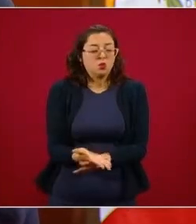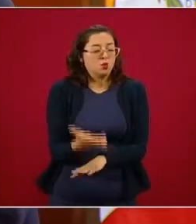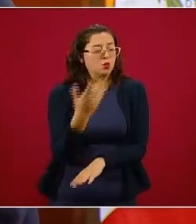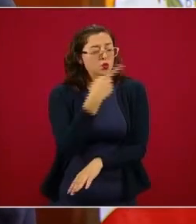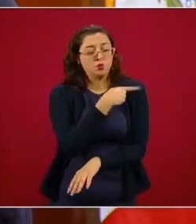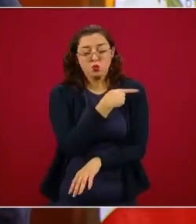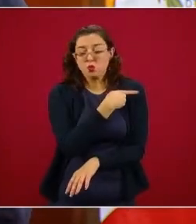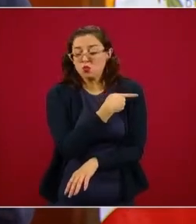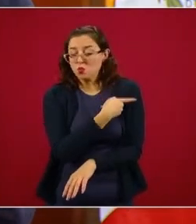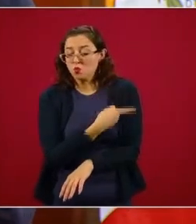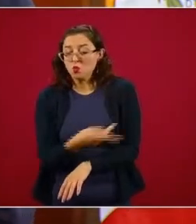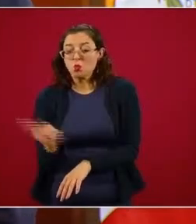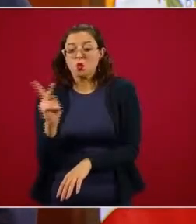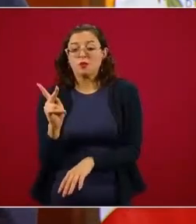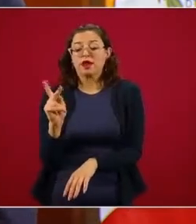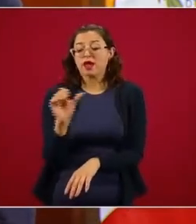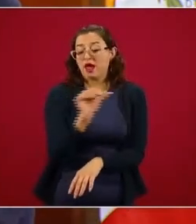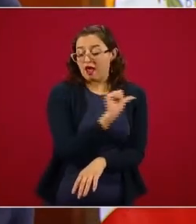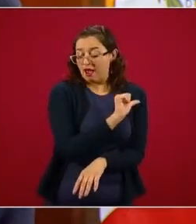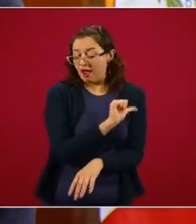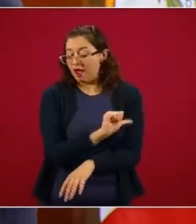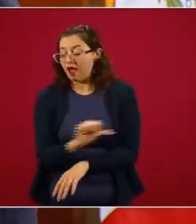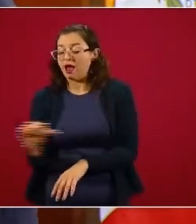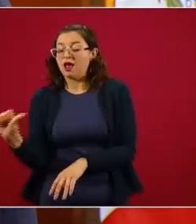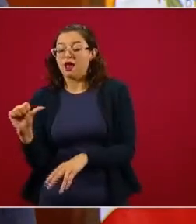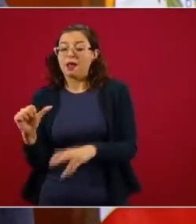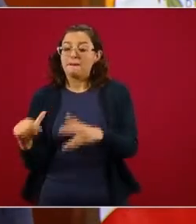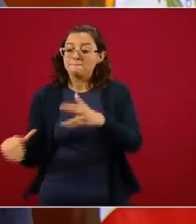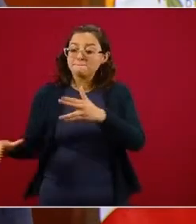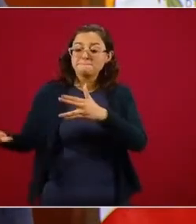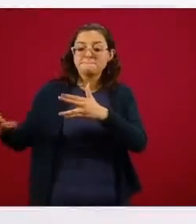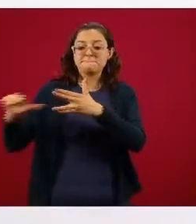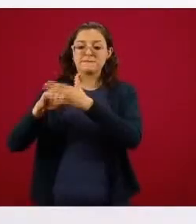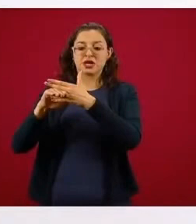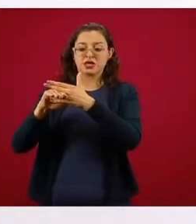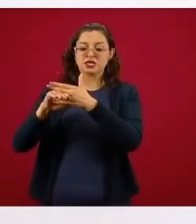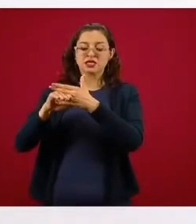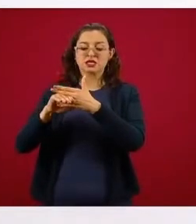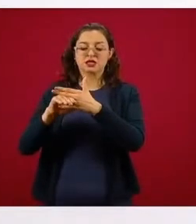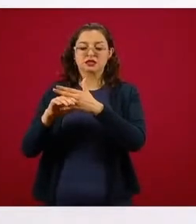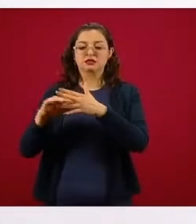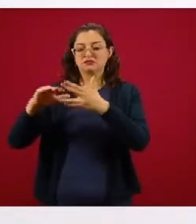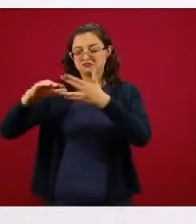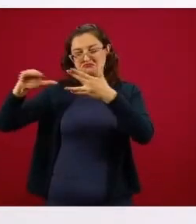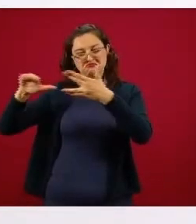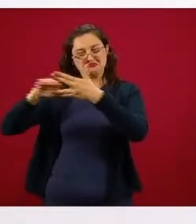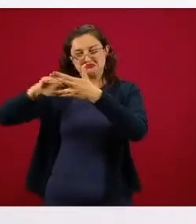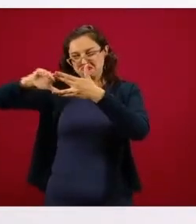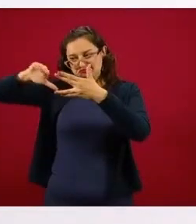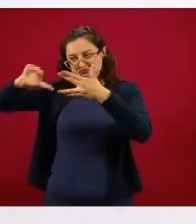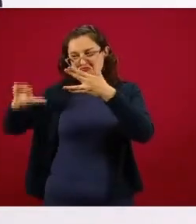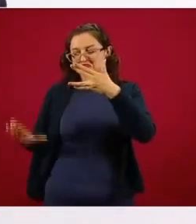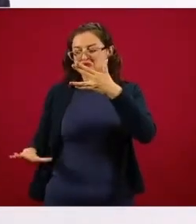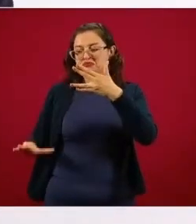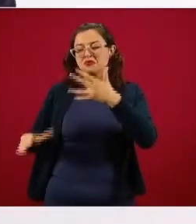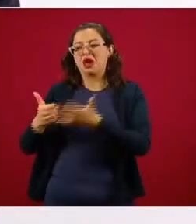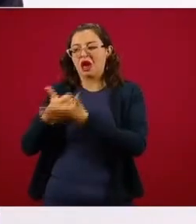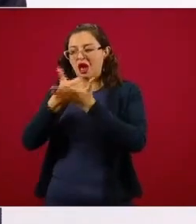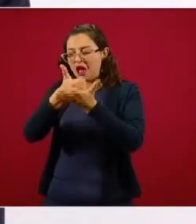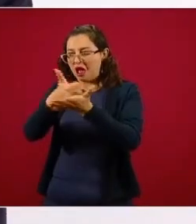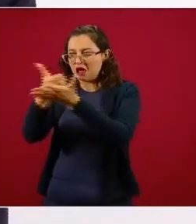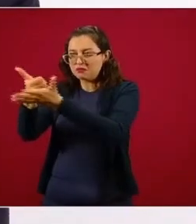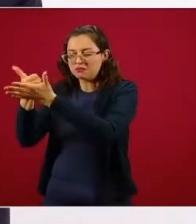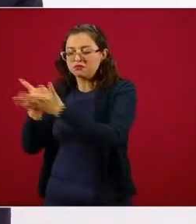pobres hasta la clase media-media. Con esta inyección